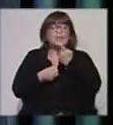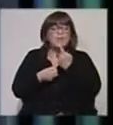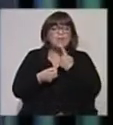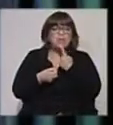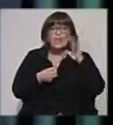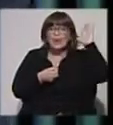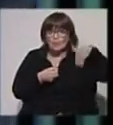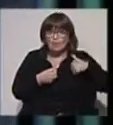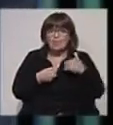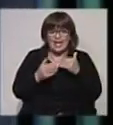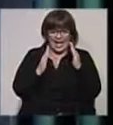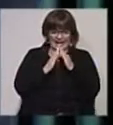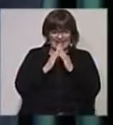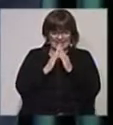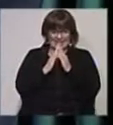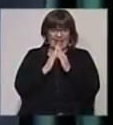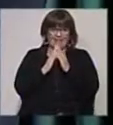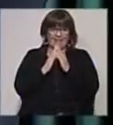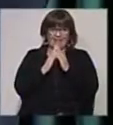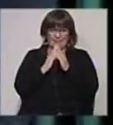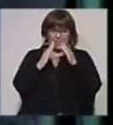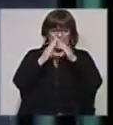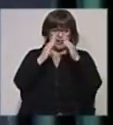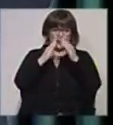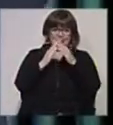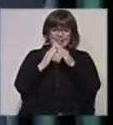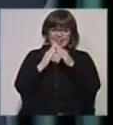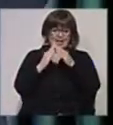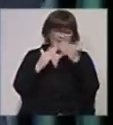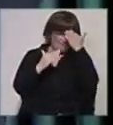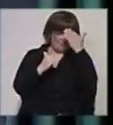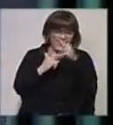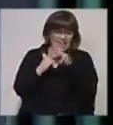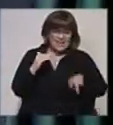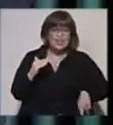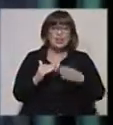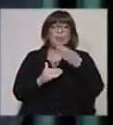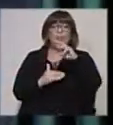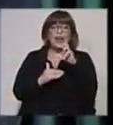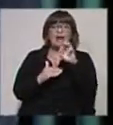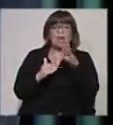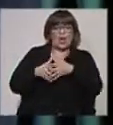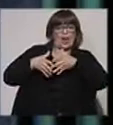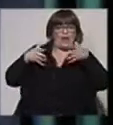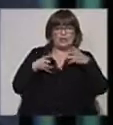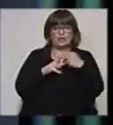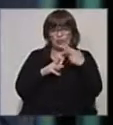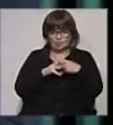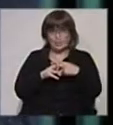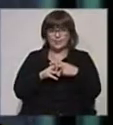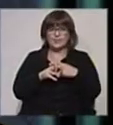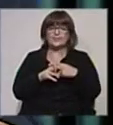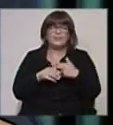casa literalmente por donde pasa el río Bravo, el río Grande. Y decían,